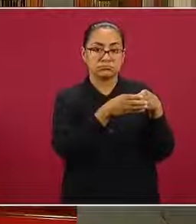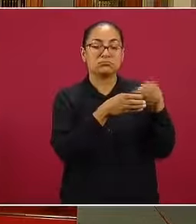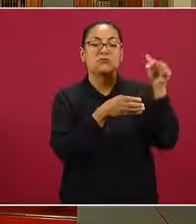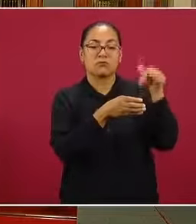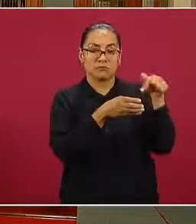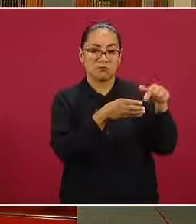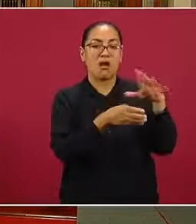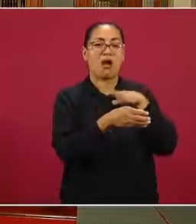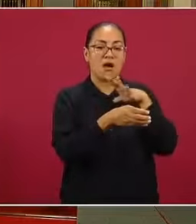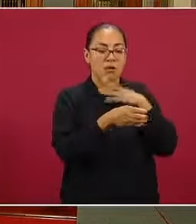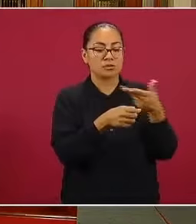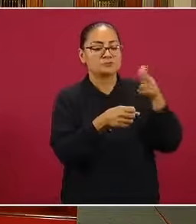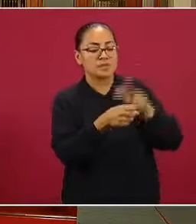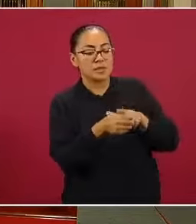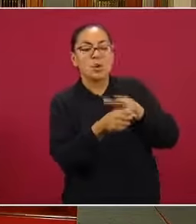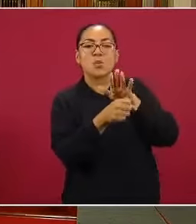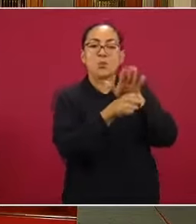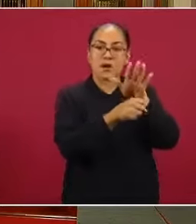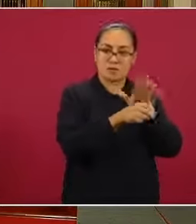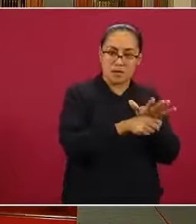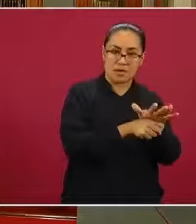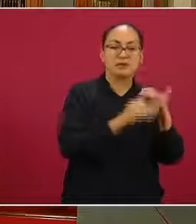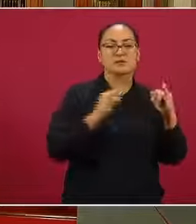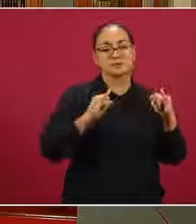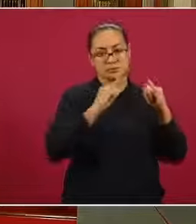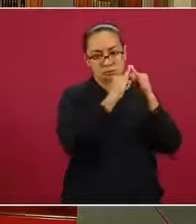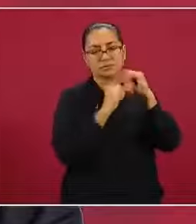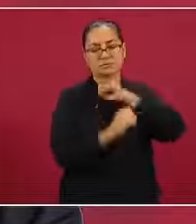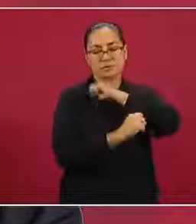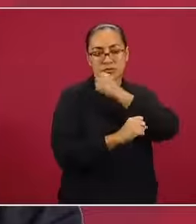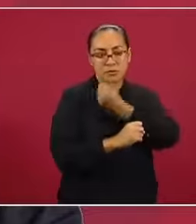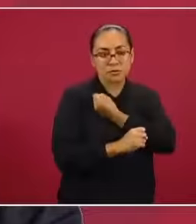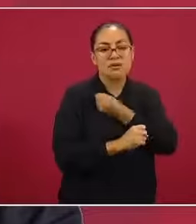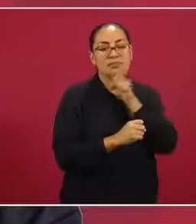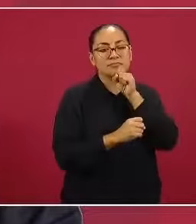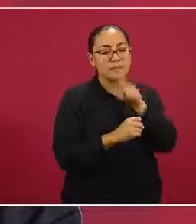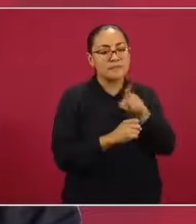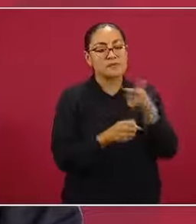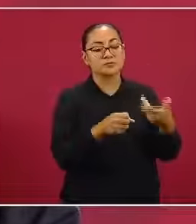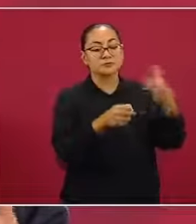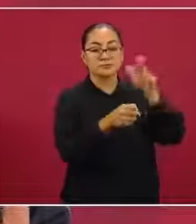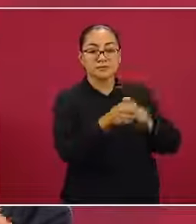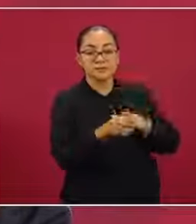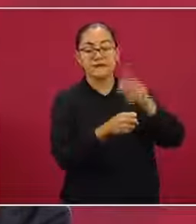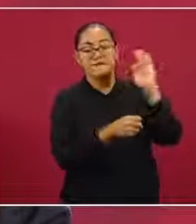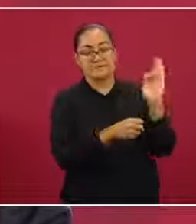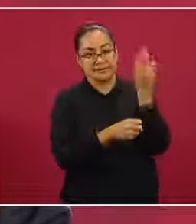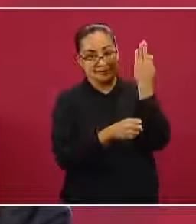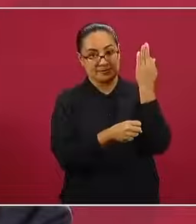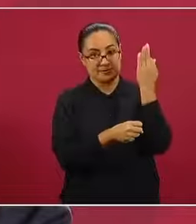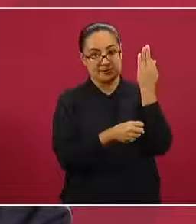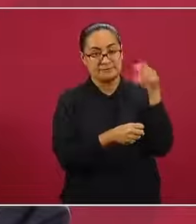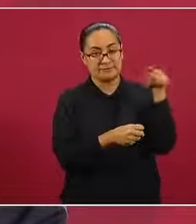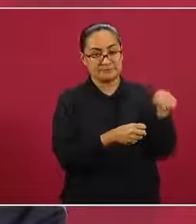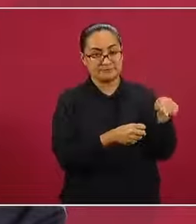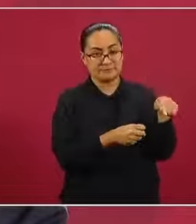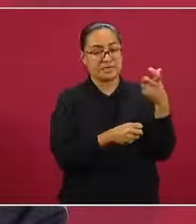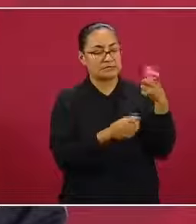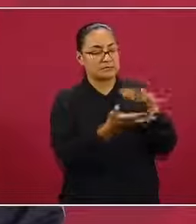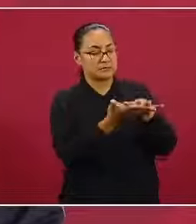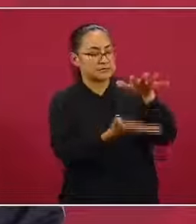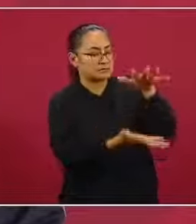los Institutos Nacionales de Salud y los hospitales federales de alta especialidad, y la gran mayoría son